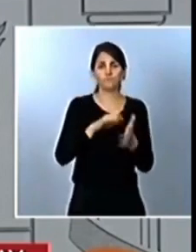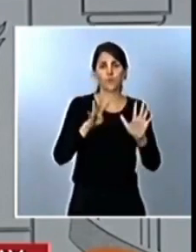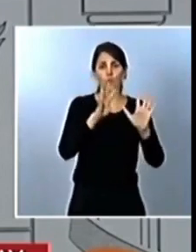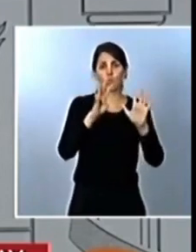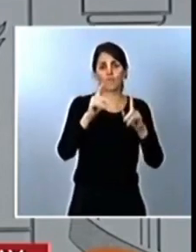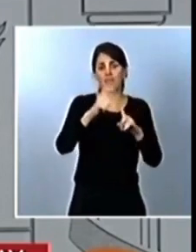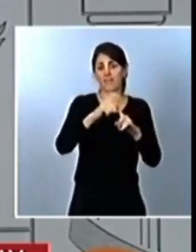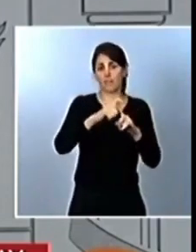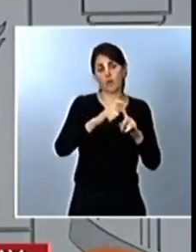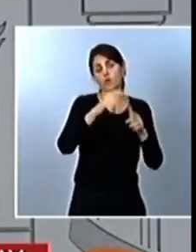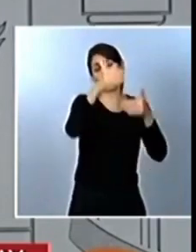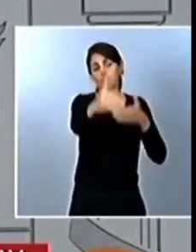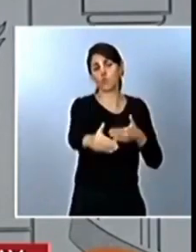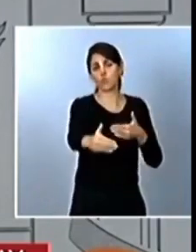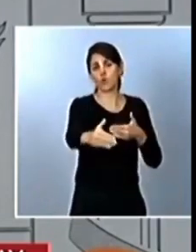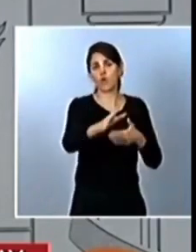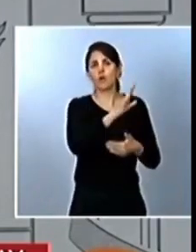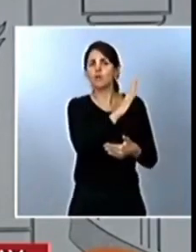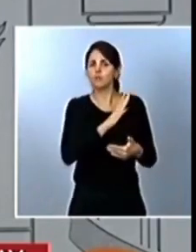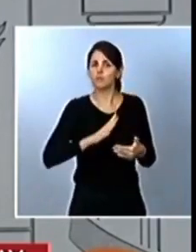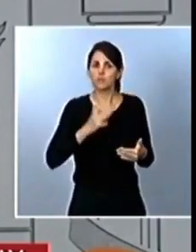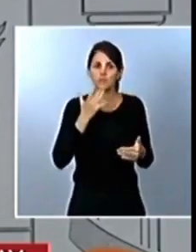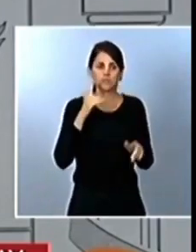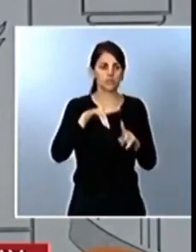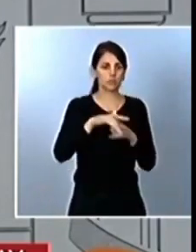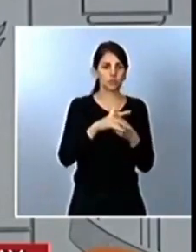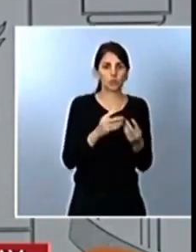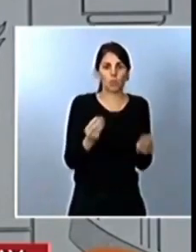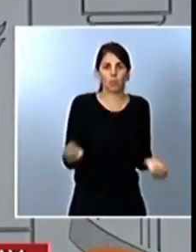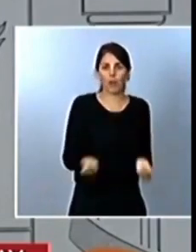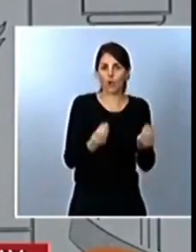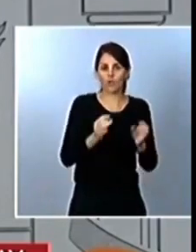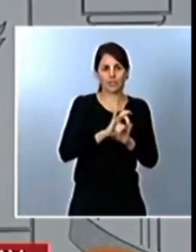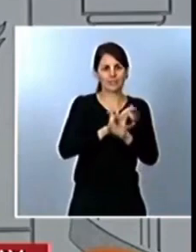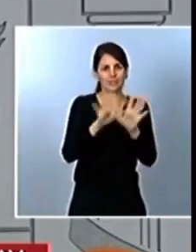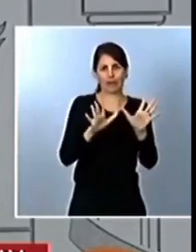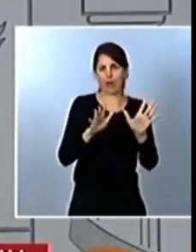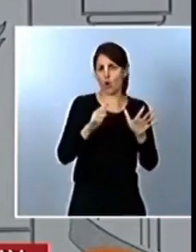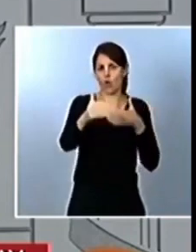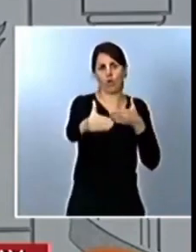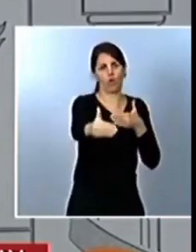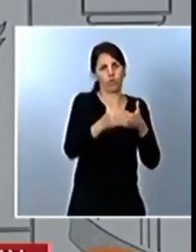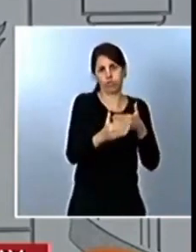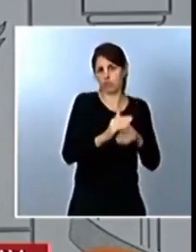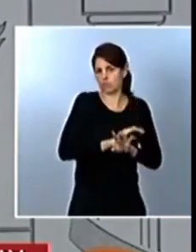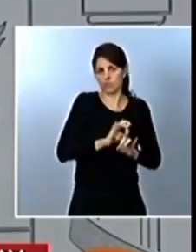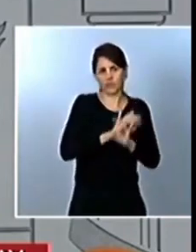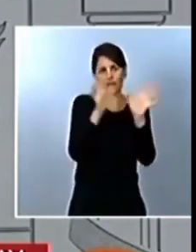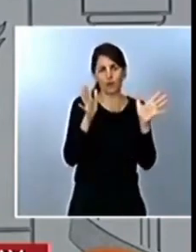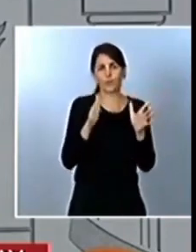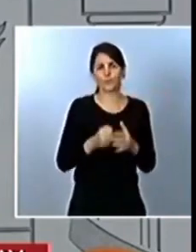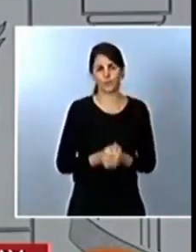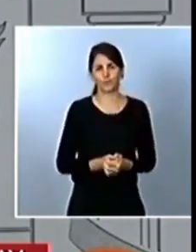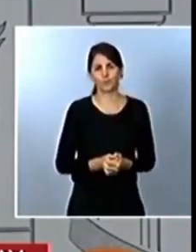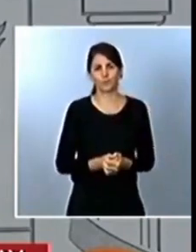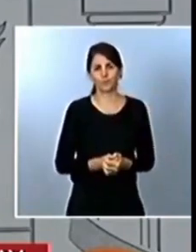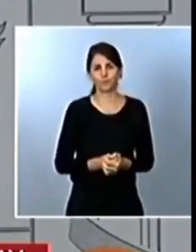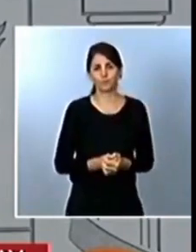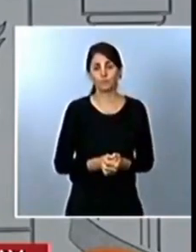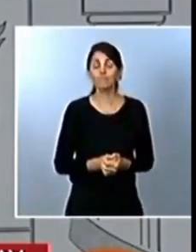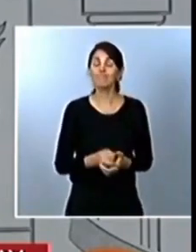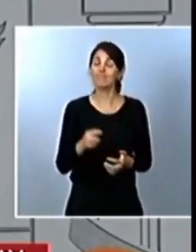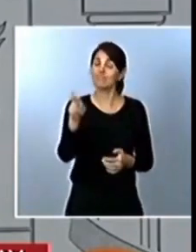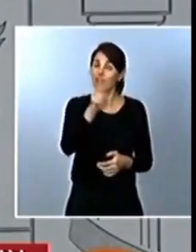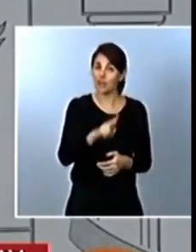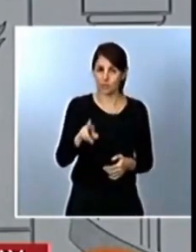pues lógicamente no estaremos ni un día más ni un día menos con este instrumento constitucional. E insisto, porque me parece muy importante, los ciudadanos